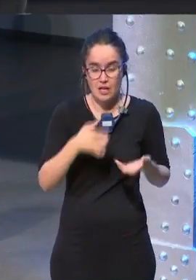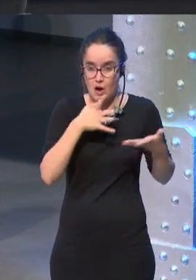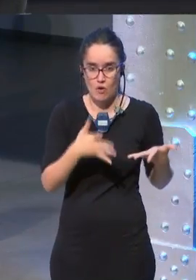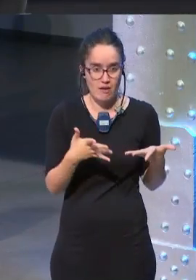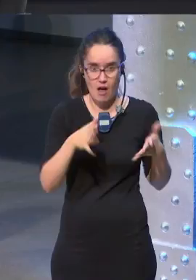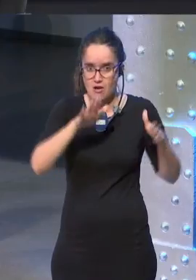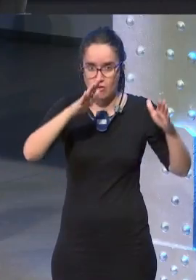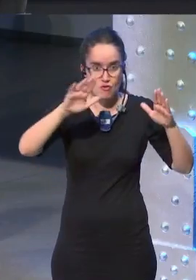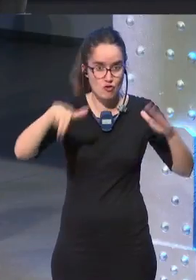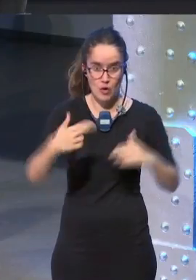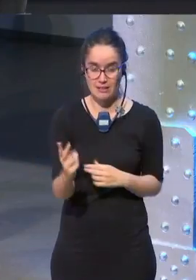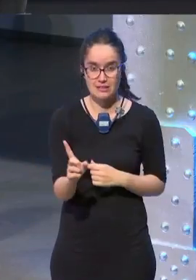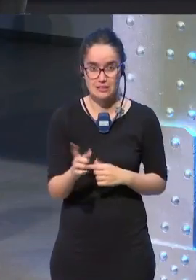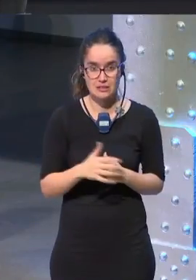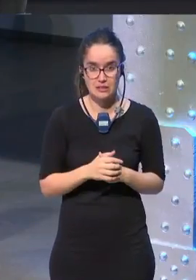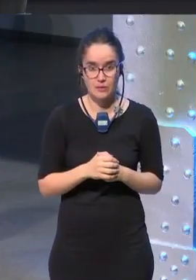caso, ¿no?